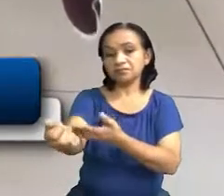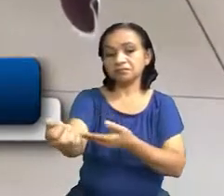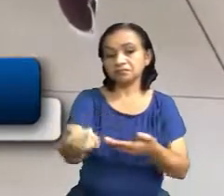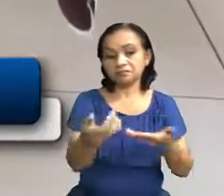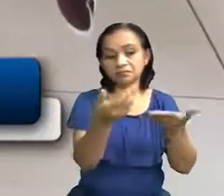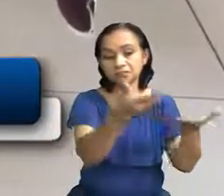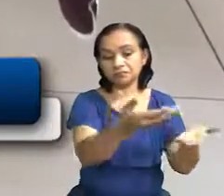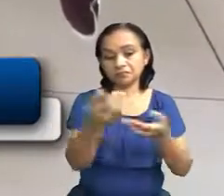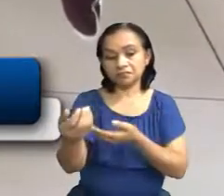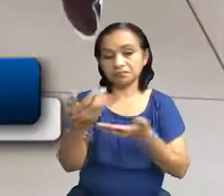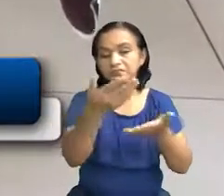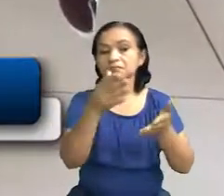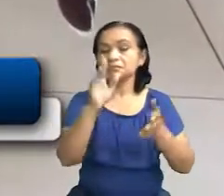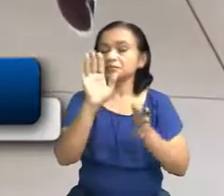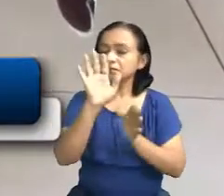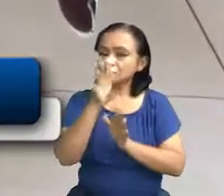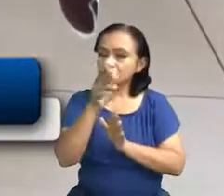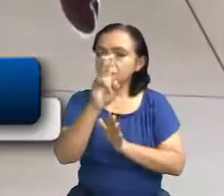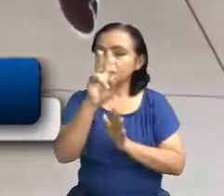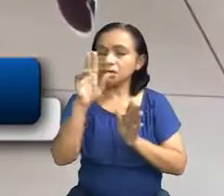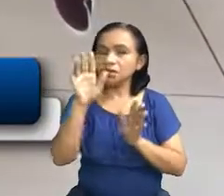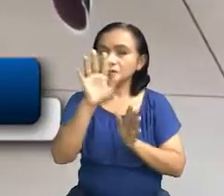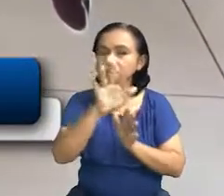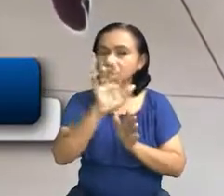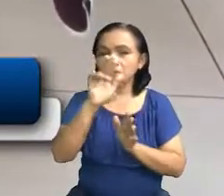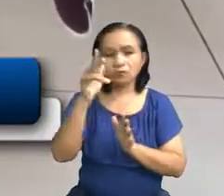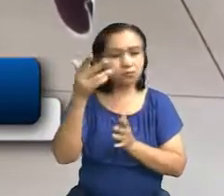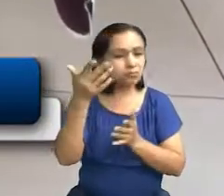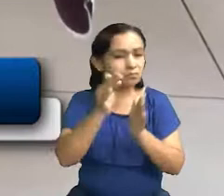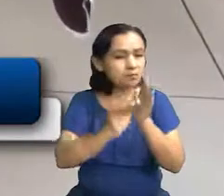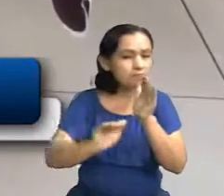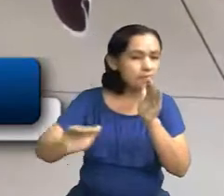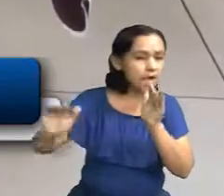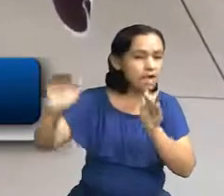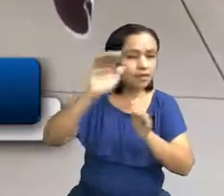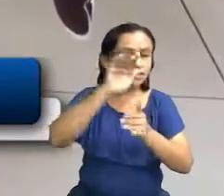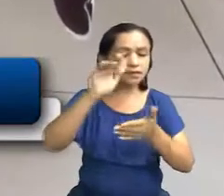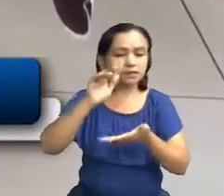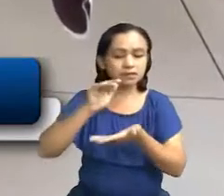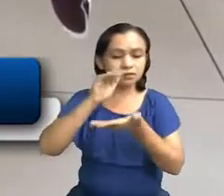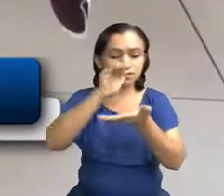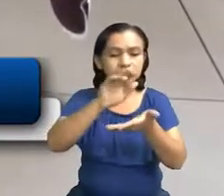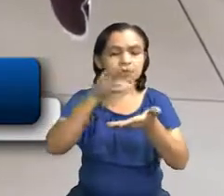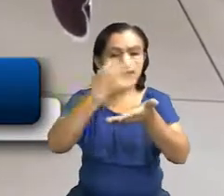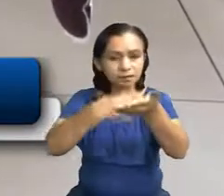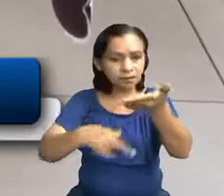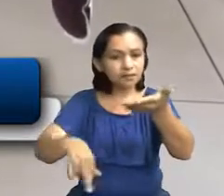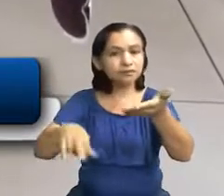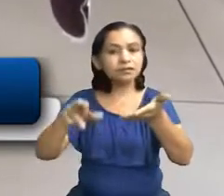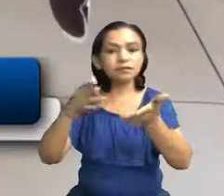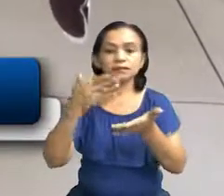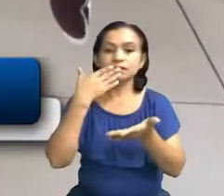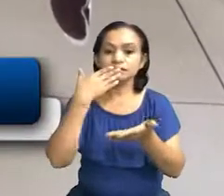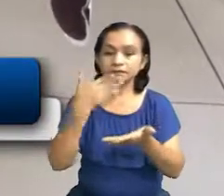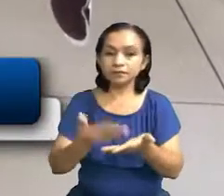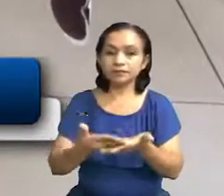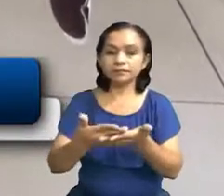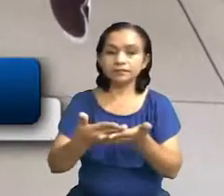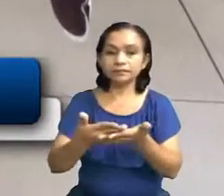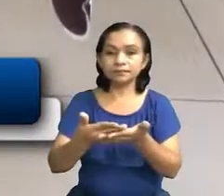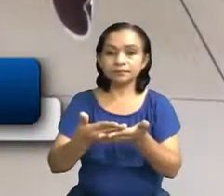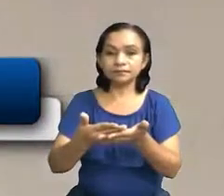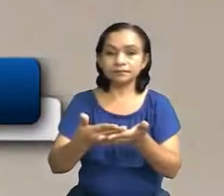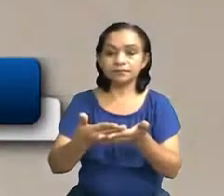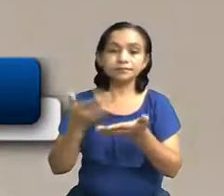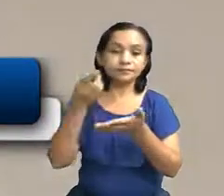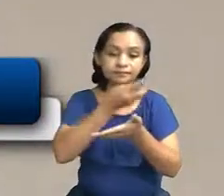95 mil donaciones este año. O sea, ha sido un incremento considerable en el tema de la donación de sangre, gracias al impulso, obviamente, que le ha dado